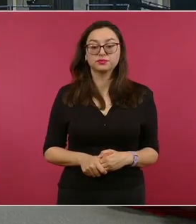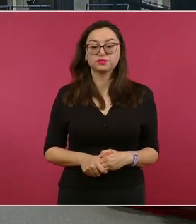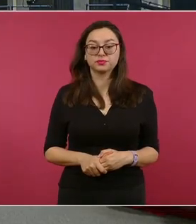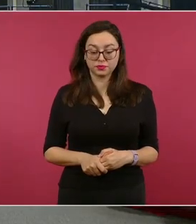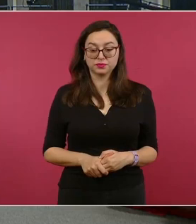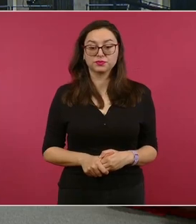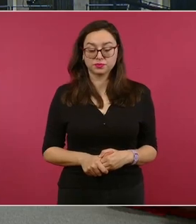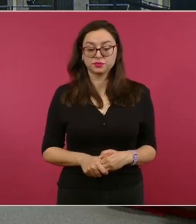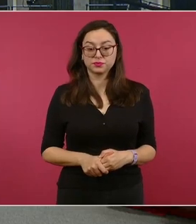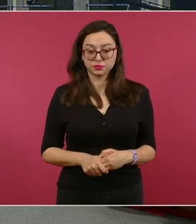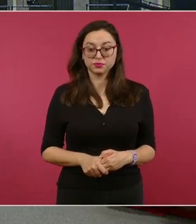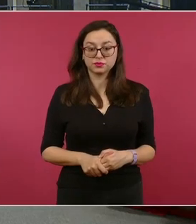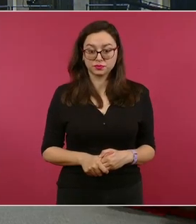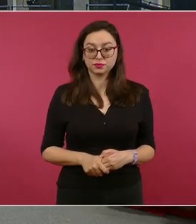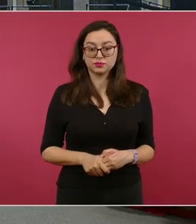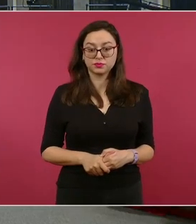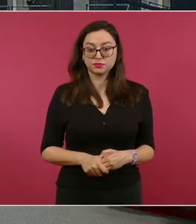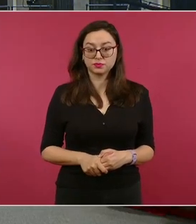Sí.